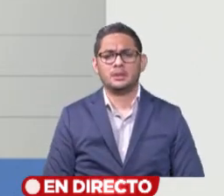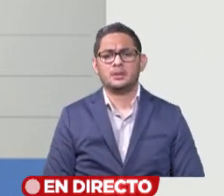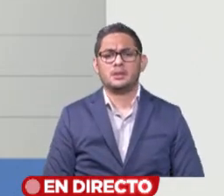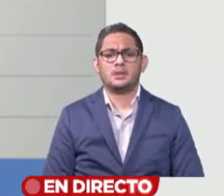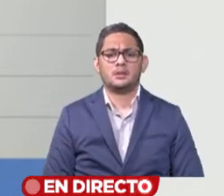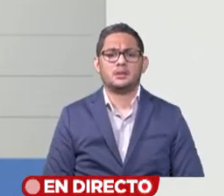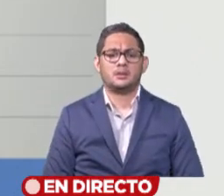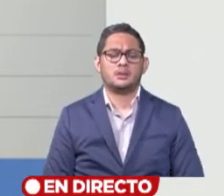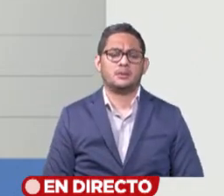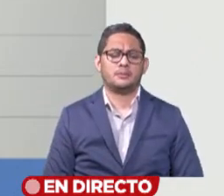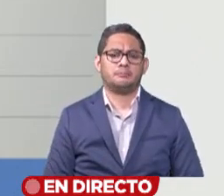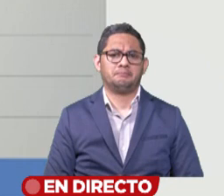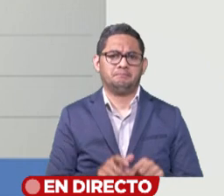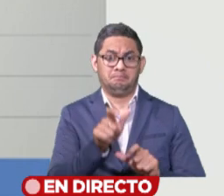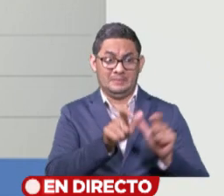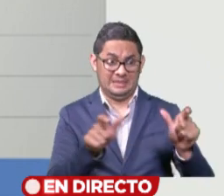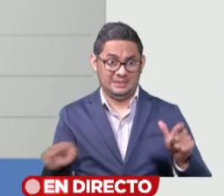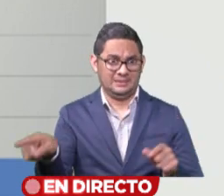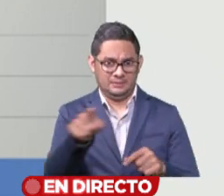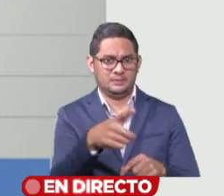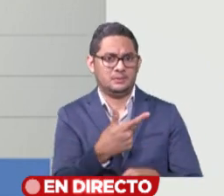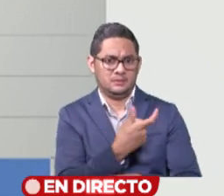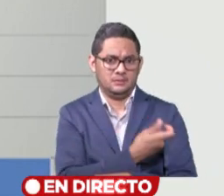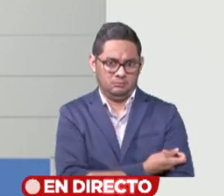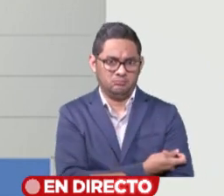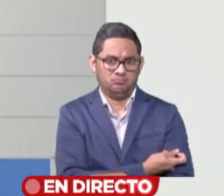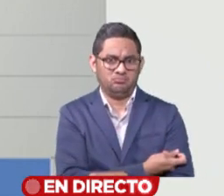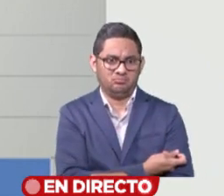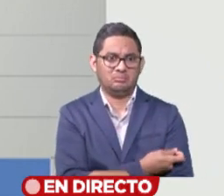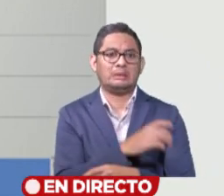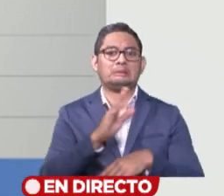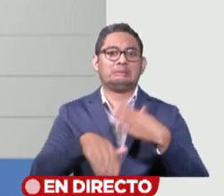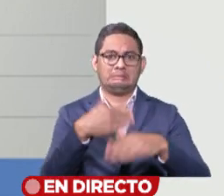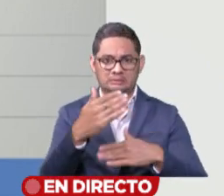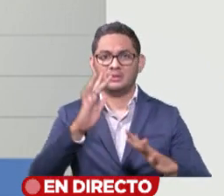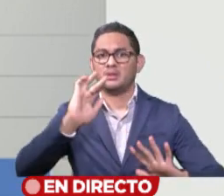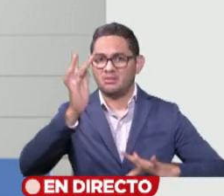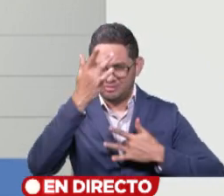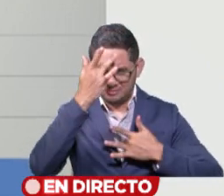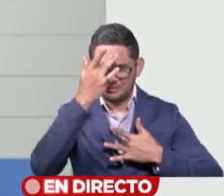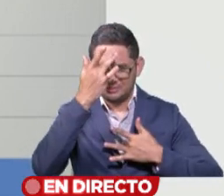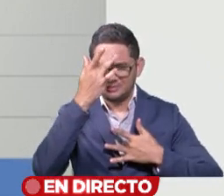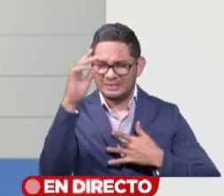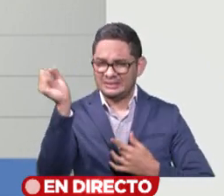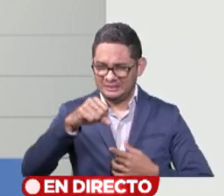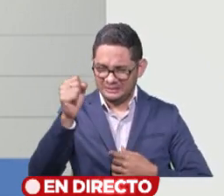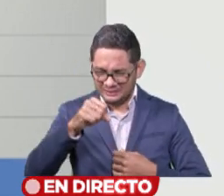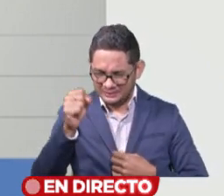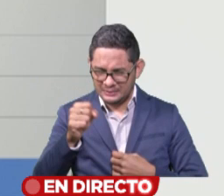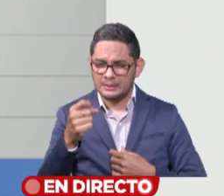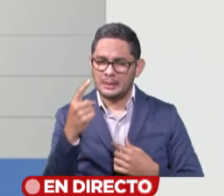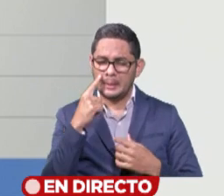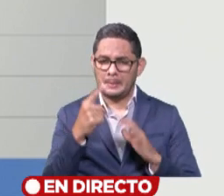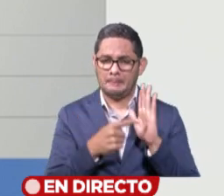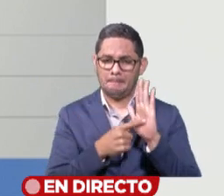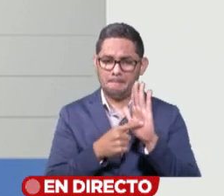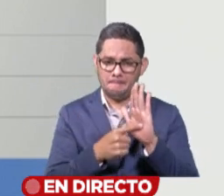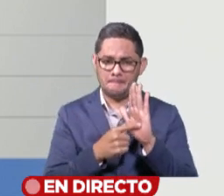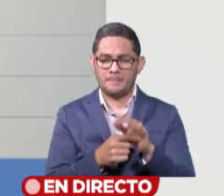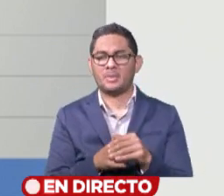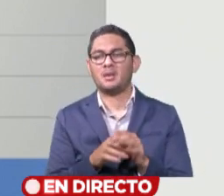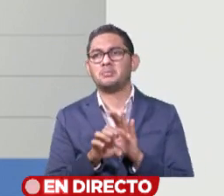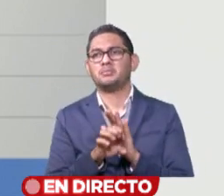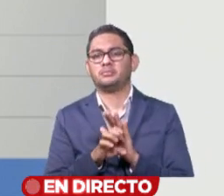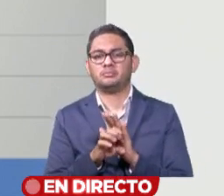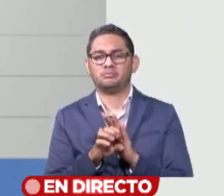de las personas vacunadas que tienen un PCR positivo, y lo que hemos hecho es dividirlos en periodos de tiempo de 0 a 5